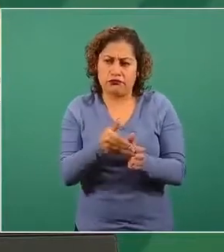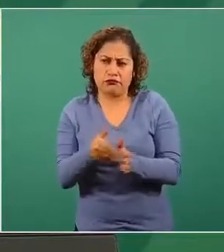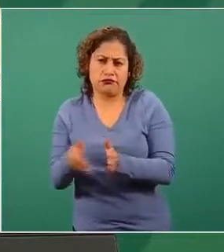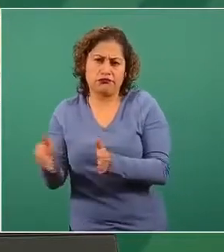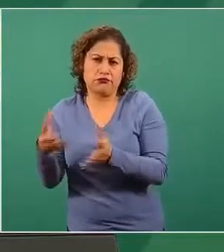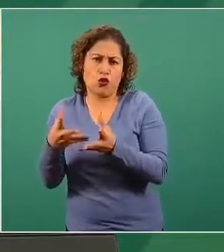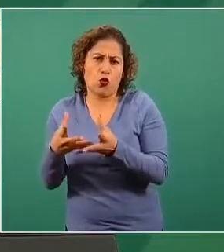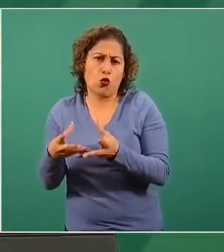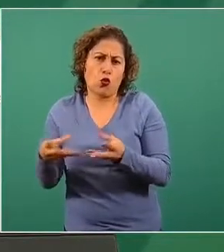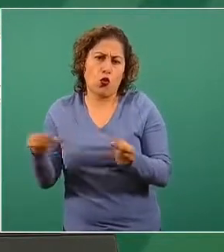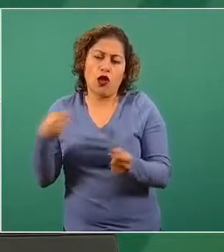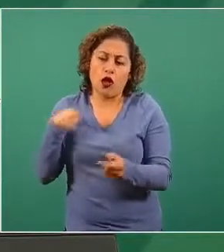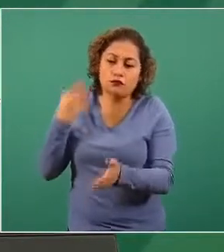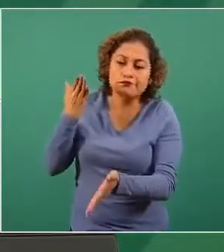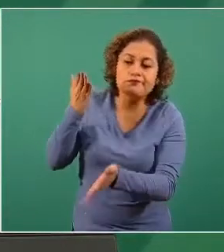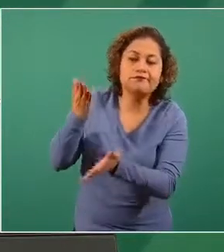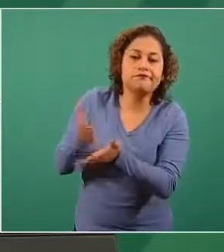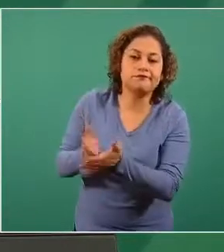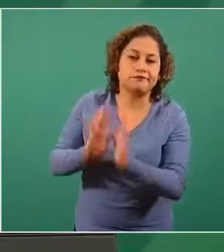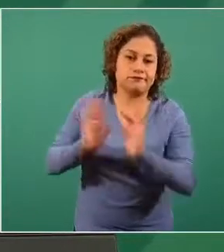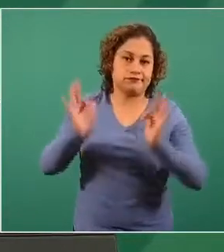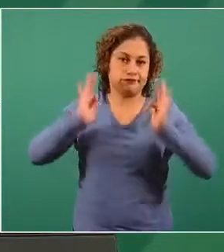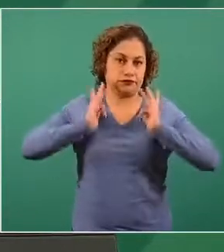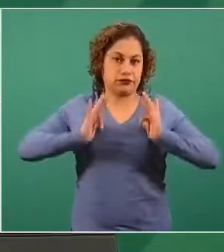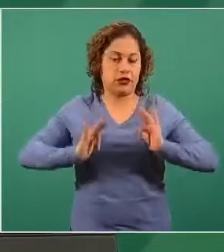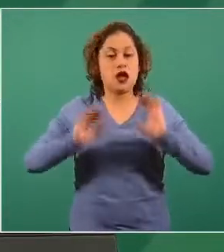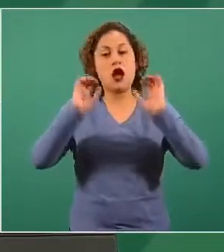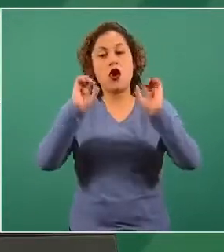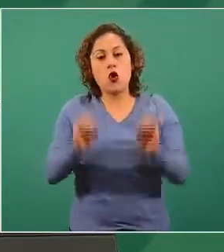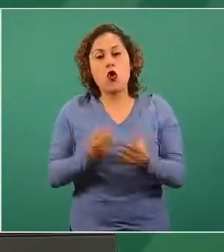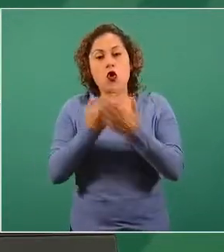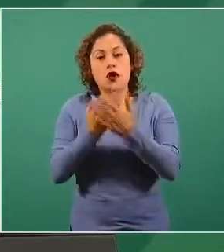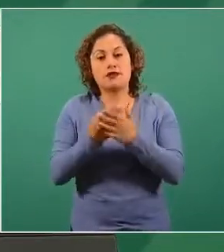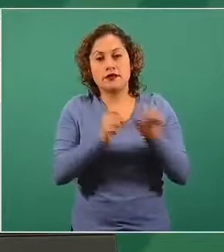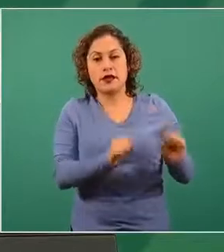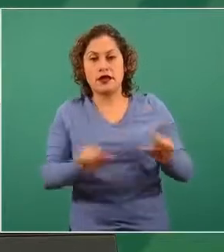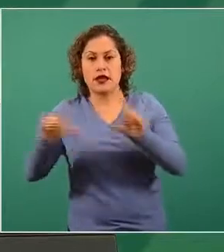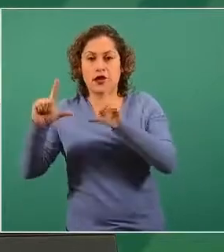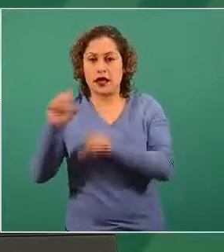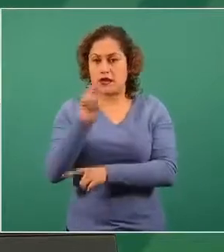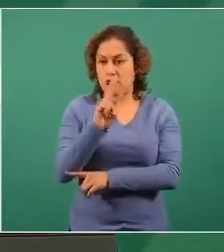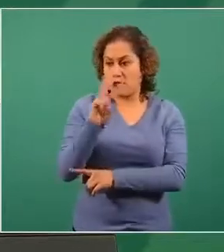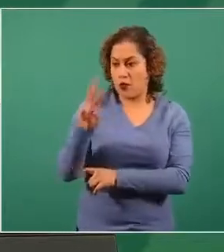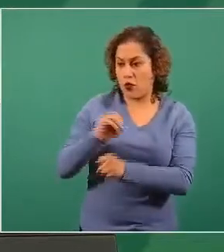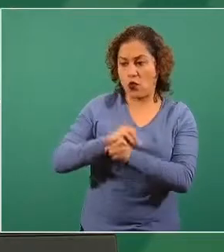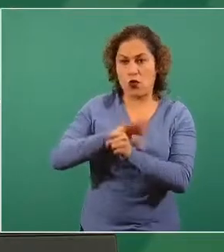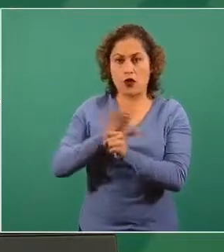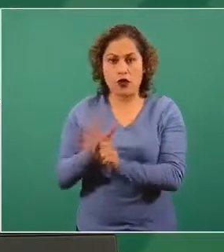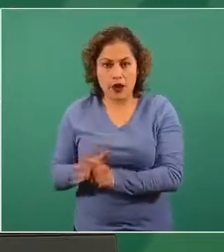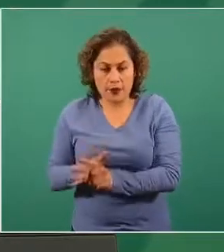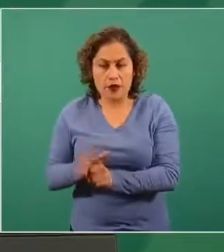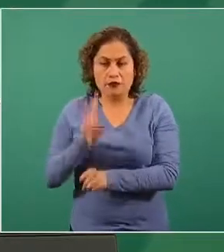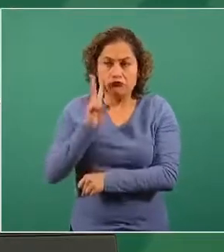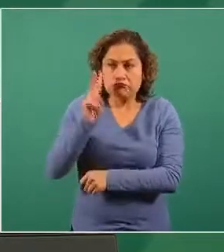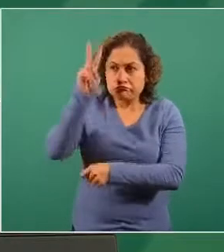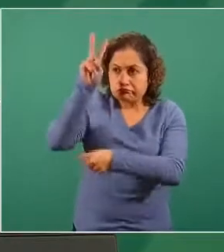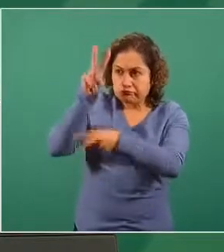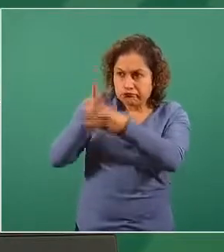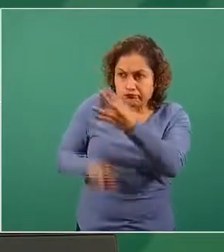un día después, puedo meterme a la página Coronavirus, puedo conectarme a